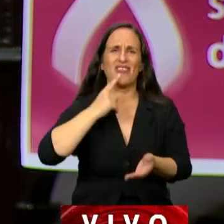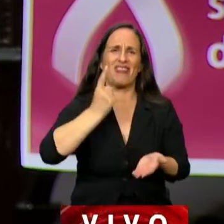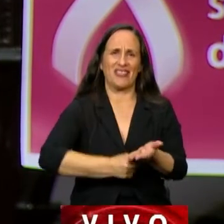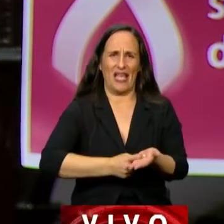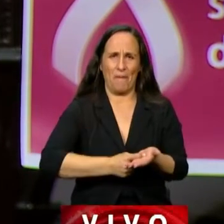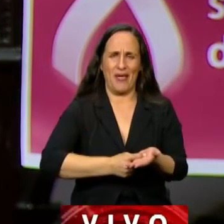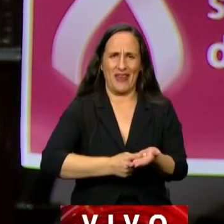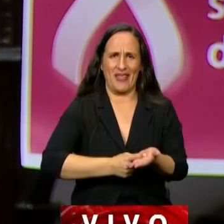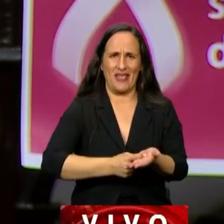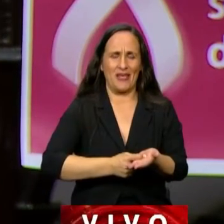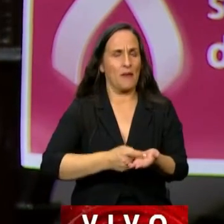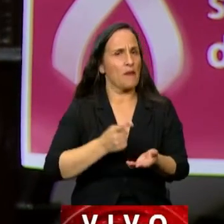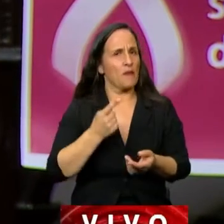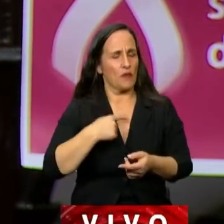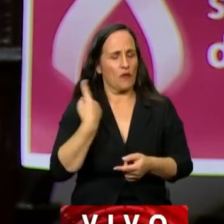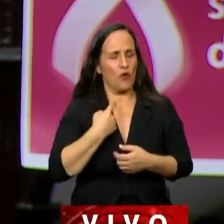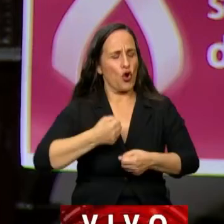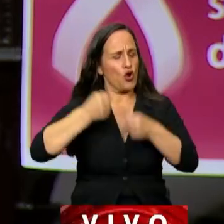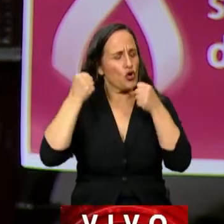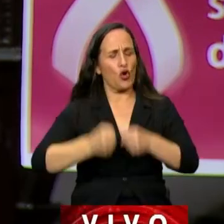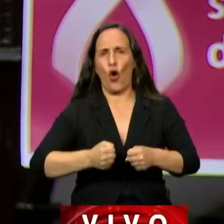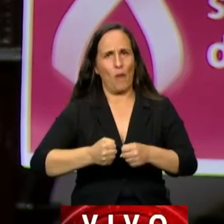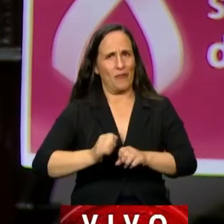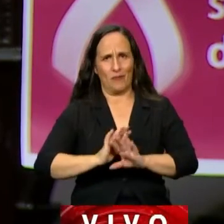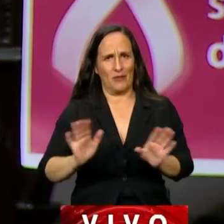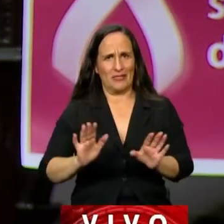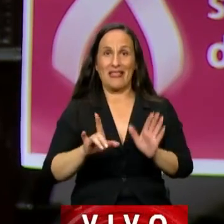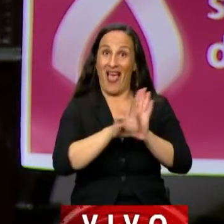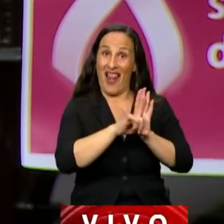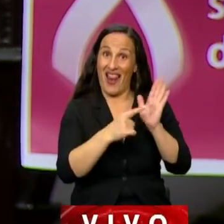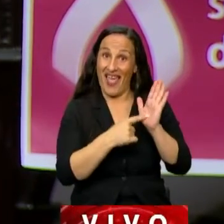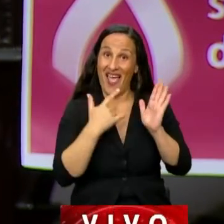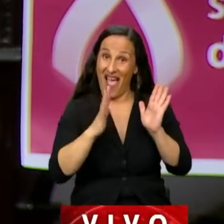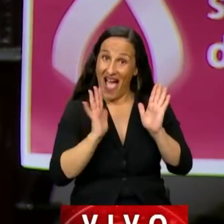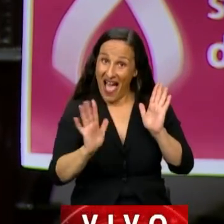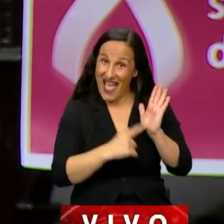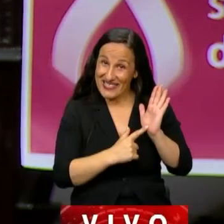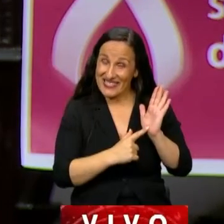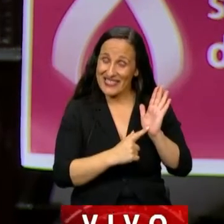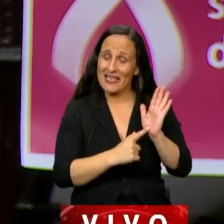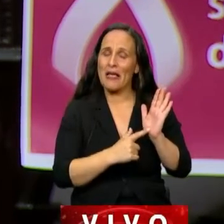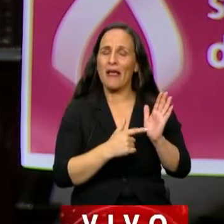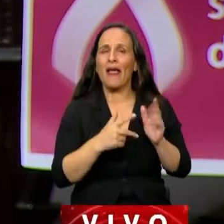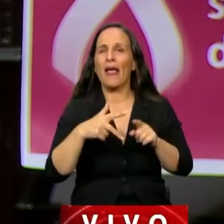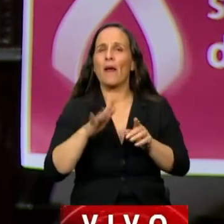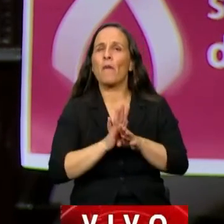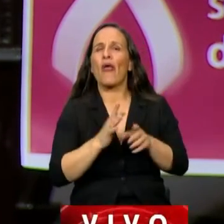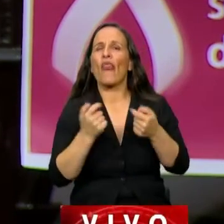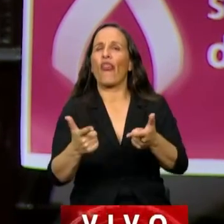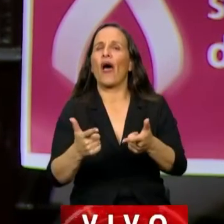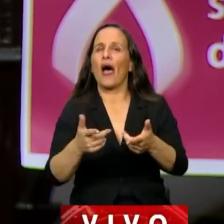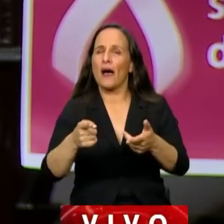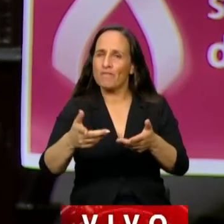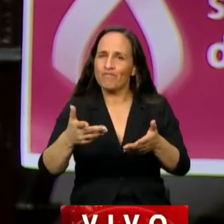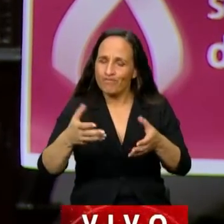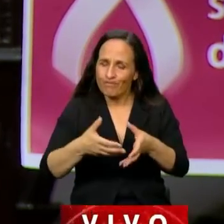dictamen con la clara convicción de que leyes como esta serán herramientas que promoverán